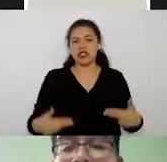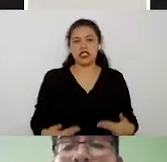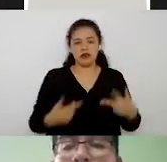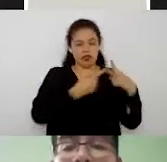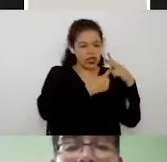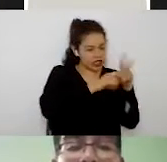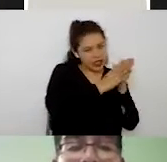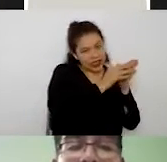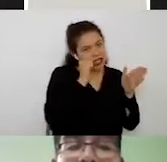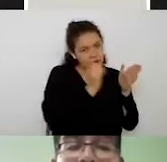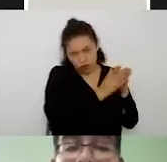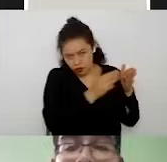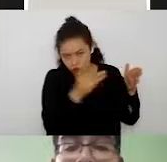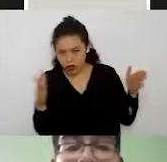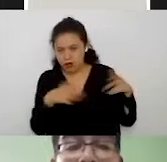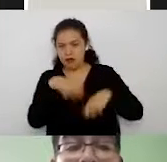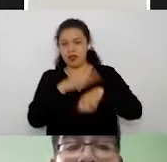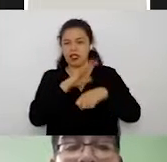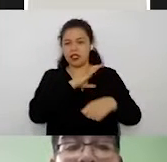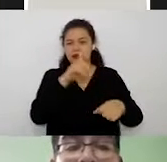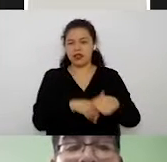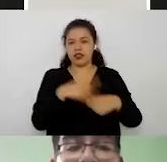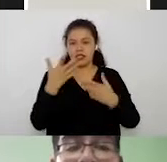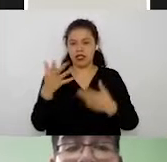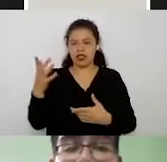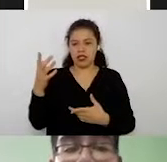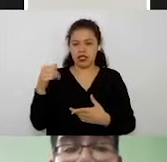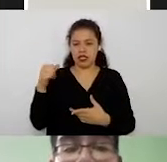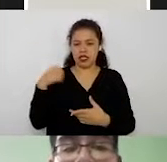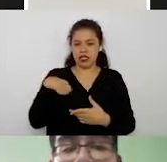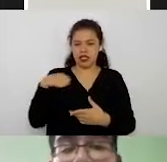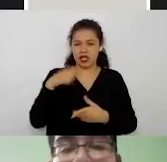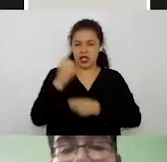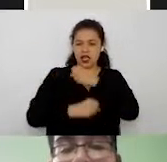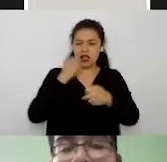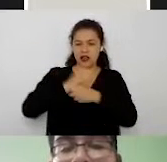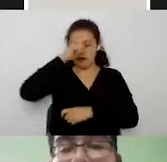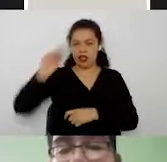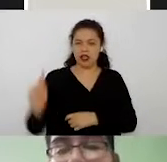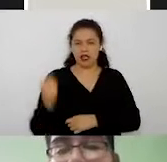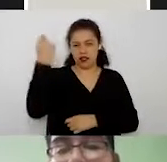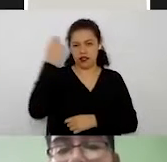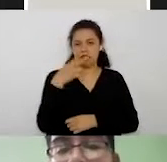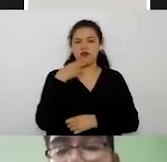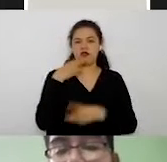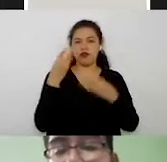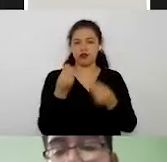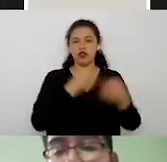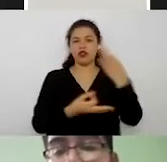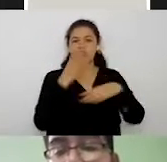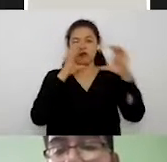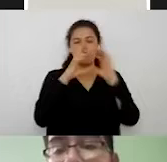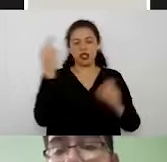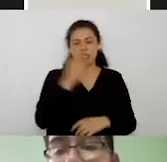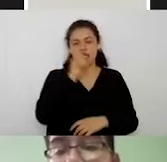ella, particularmente en las últimas décadas por el uso excesivo de la tecnología. Todos necesitamos comunicarnos y lo hacemos